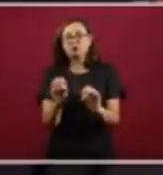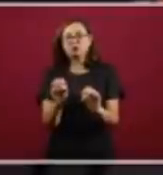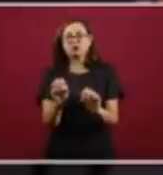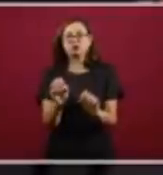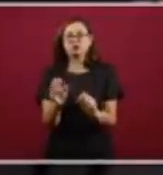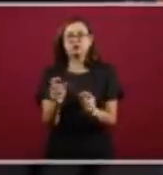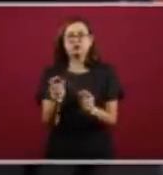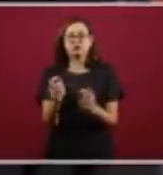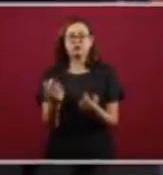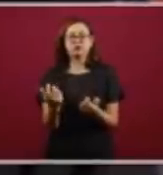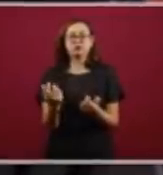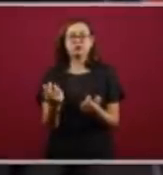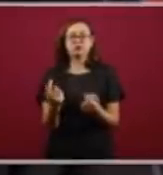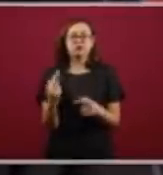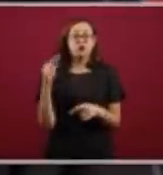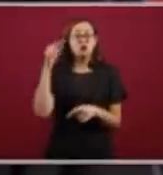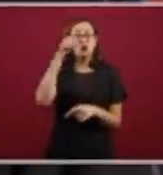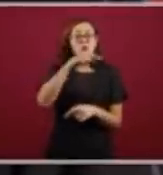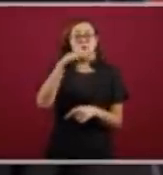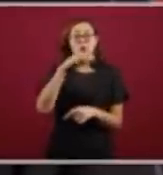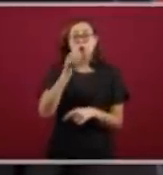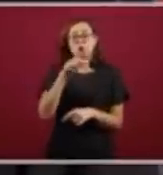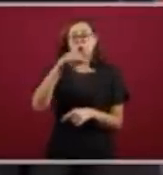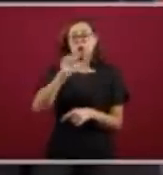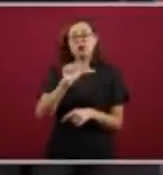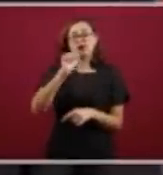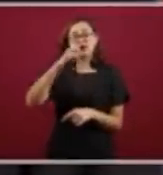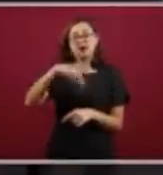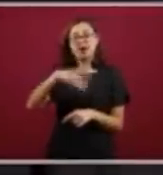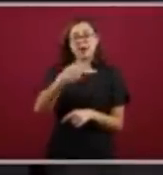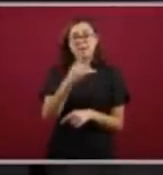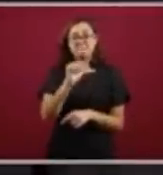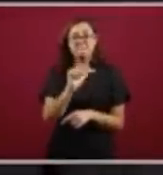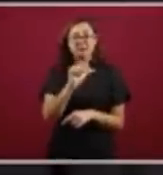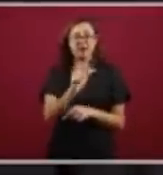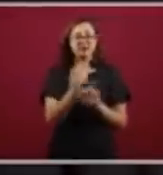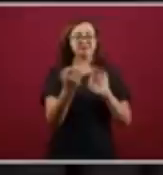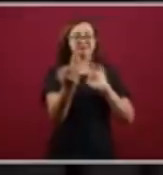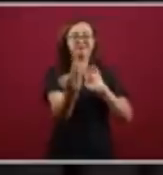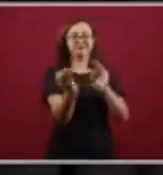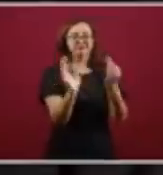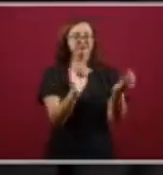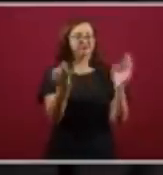en Bonampak, ya les queda más cerca,